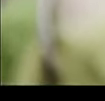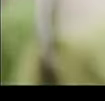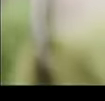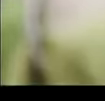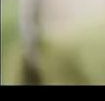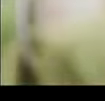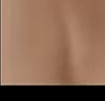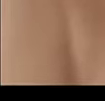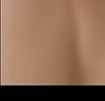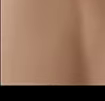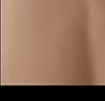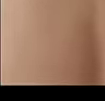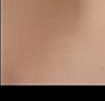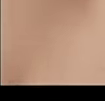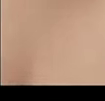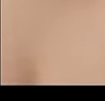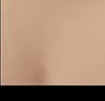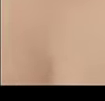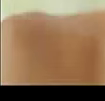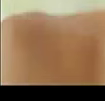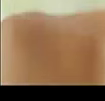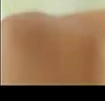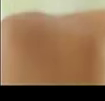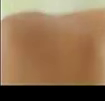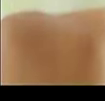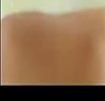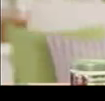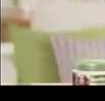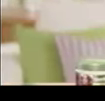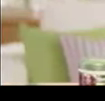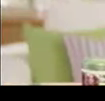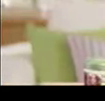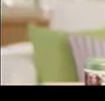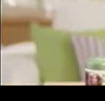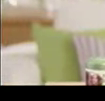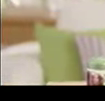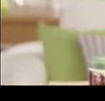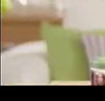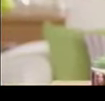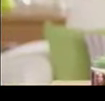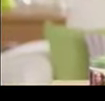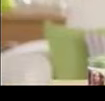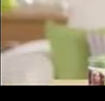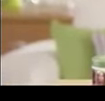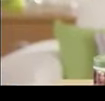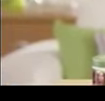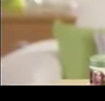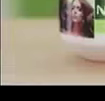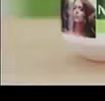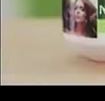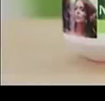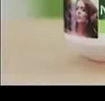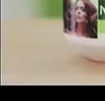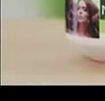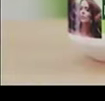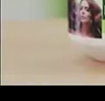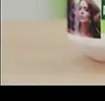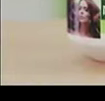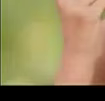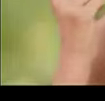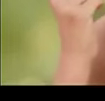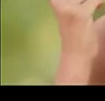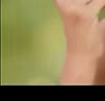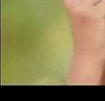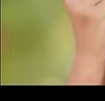Usarlo en casa es muy fácil. Aplícalo, déjalo actuar y enjuágalo. Nutrivela 10, el único con los 10 ingredientes que siempre me han